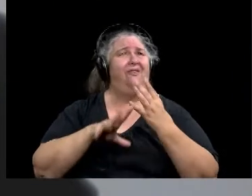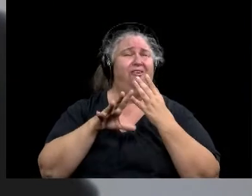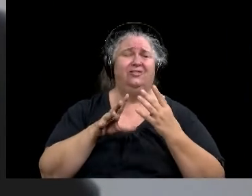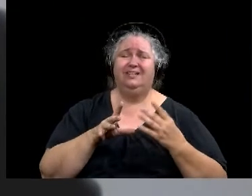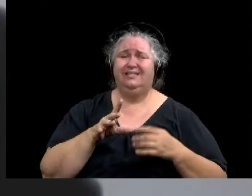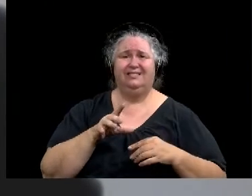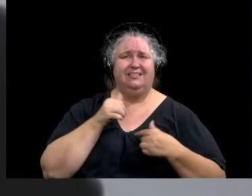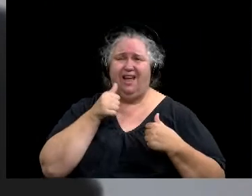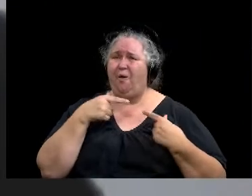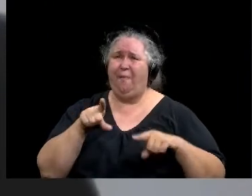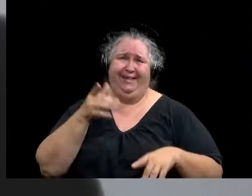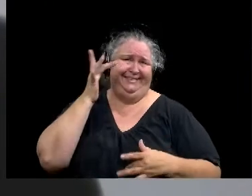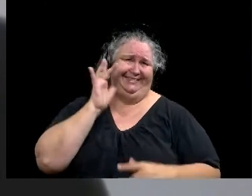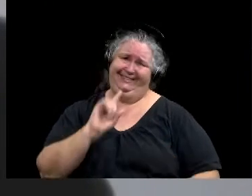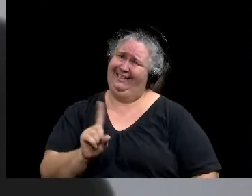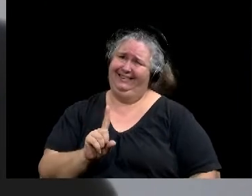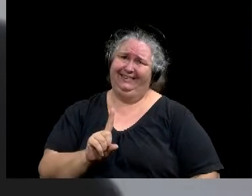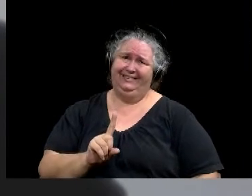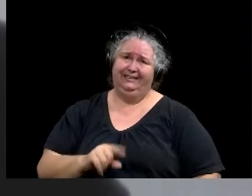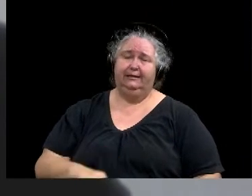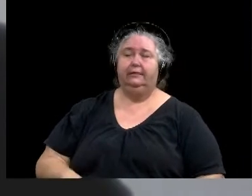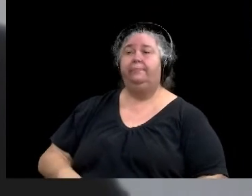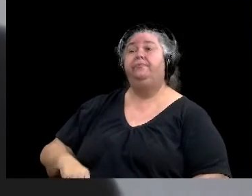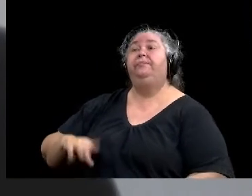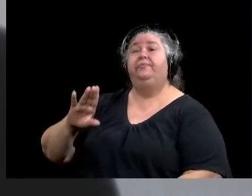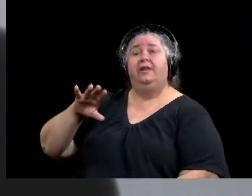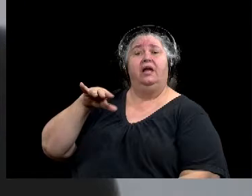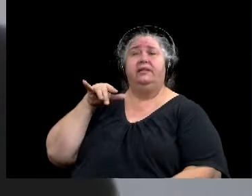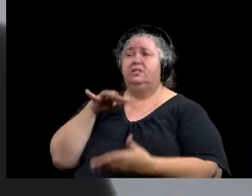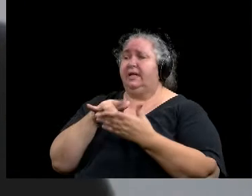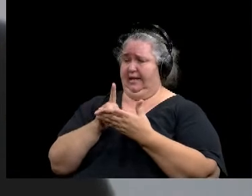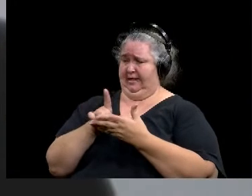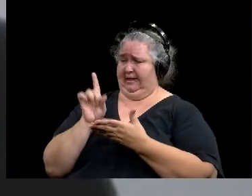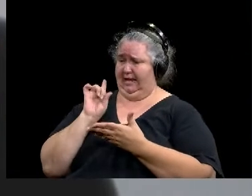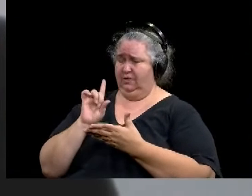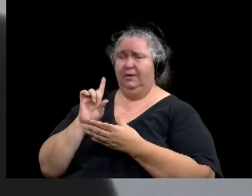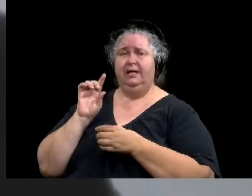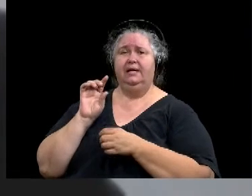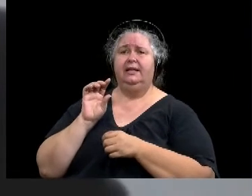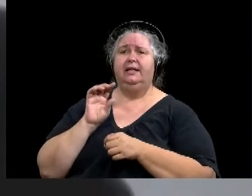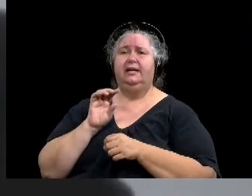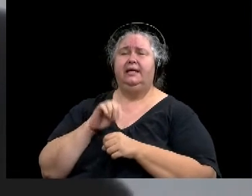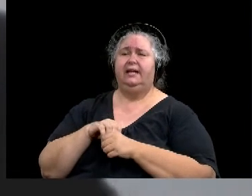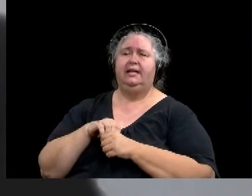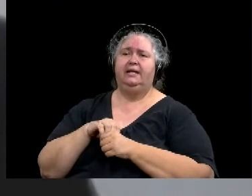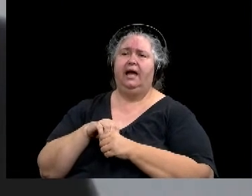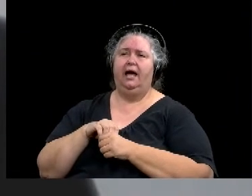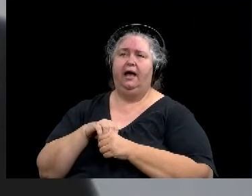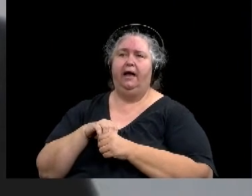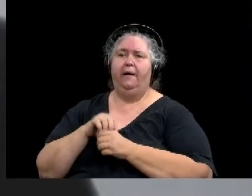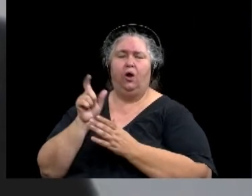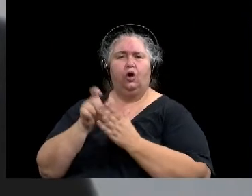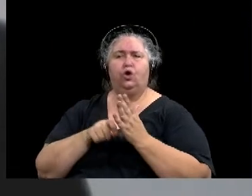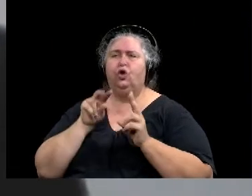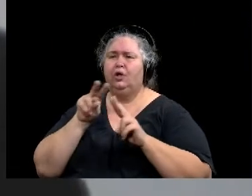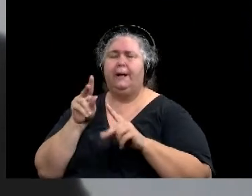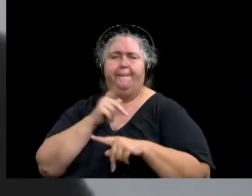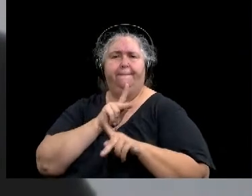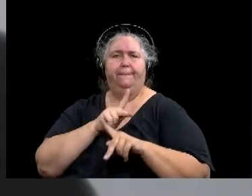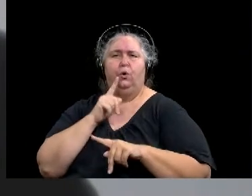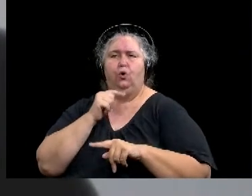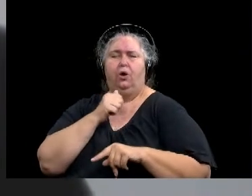cuando no estén enfermos al juego un estudio la semana pasada de medicina